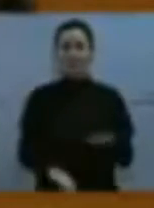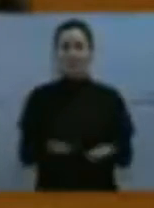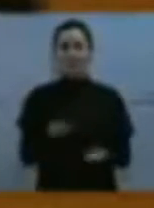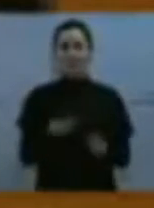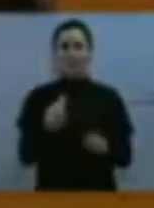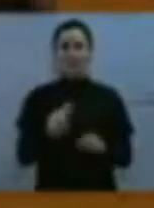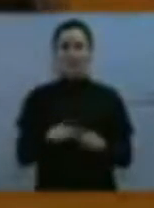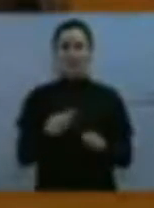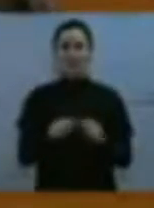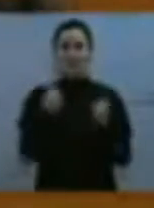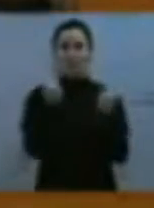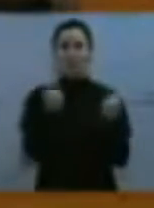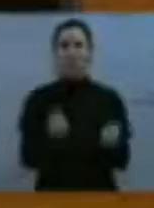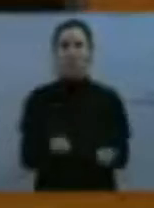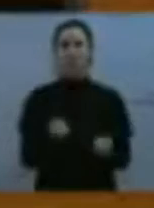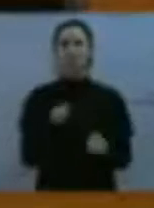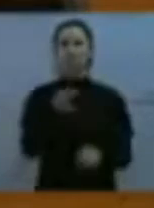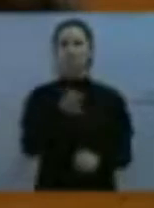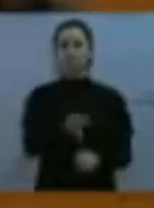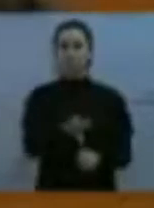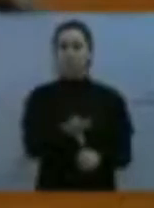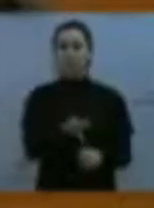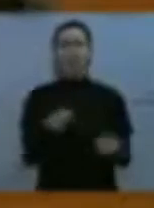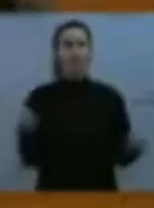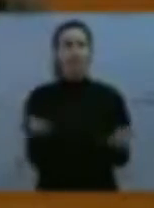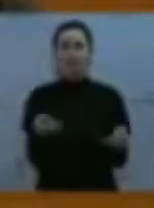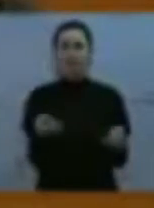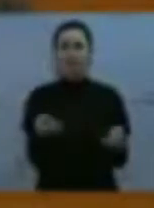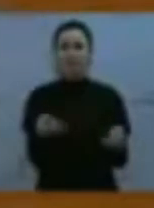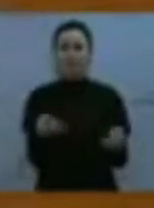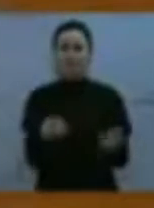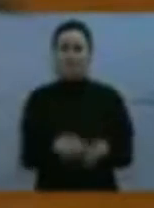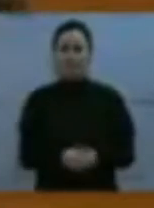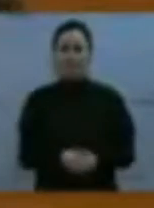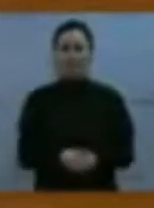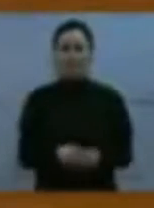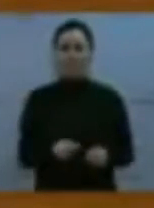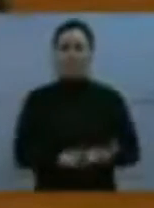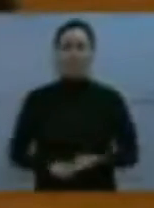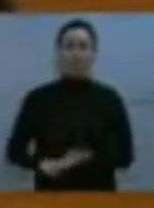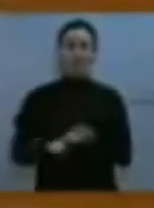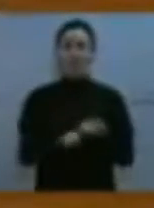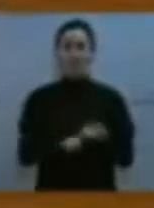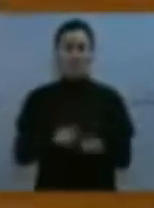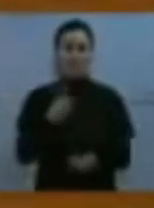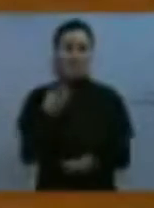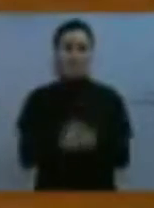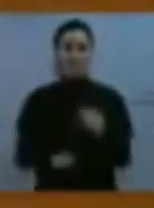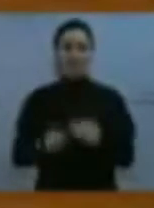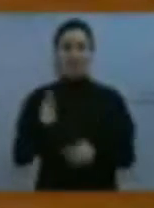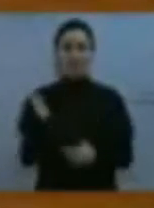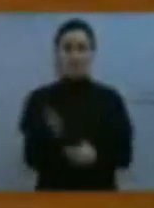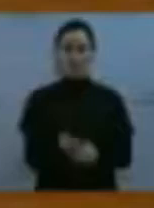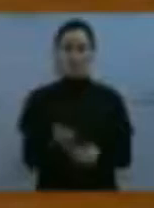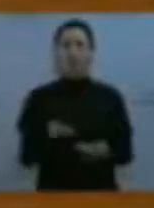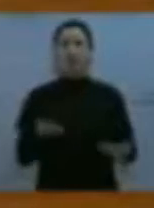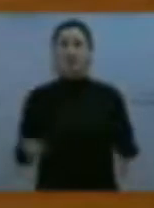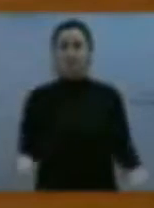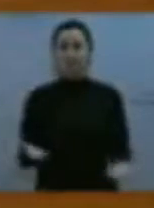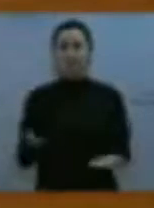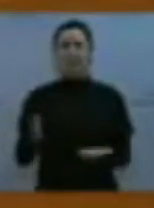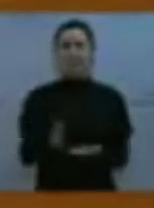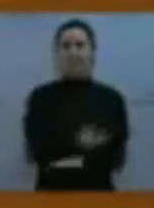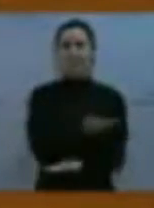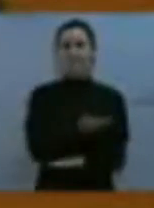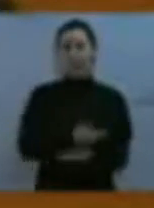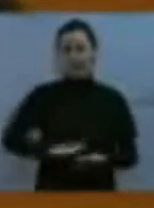el concepto, el principio de solidaridad, que quiere quebrar el separatismo catalán. Porque no nos engañemos. Está